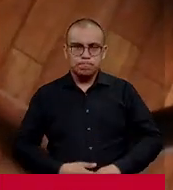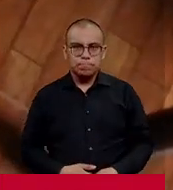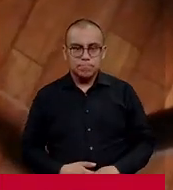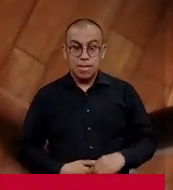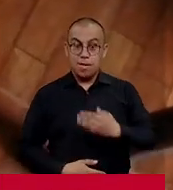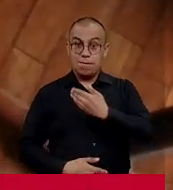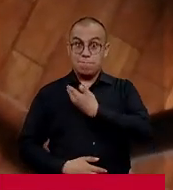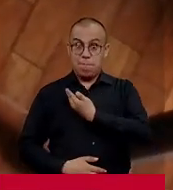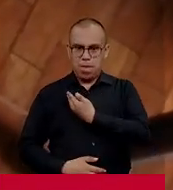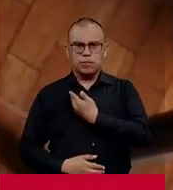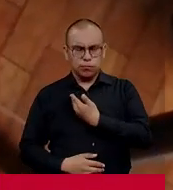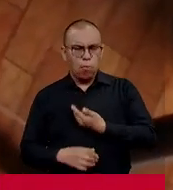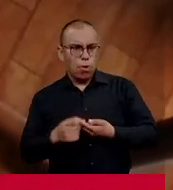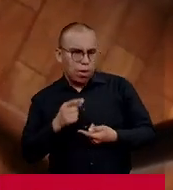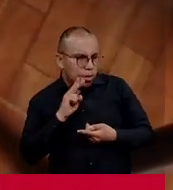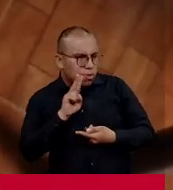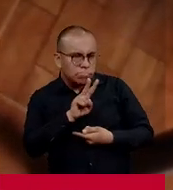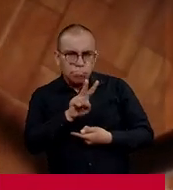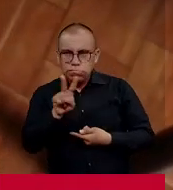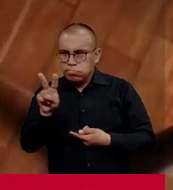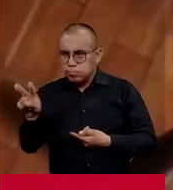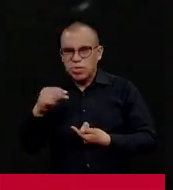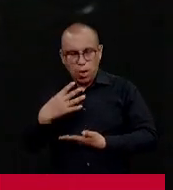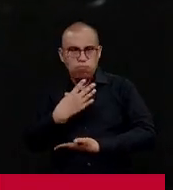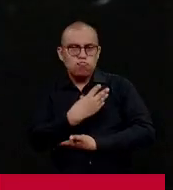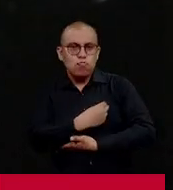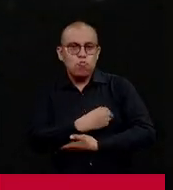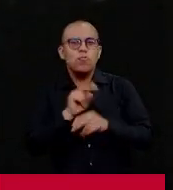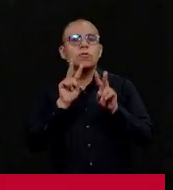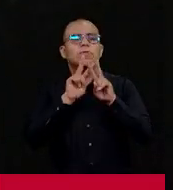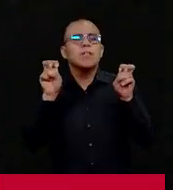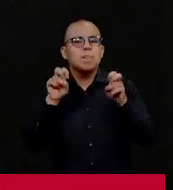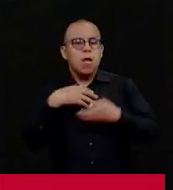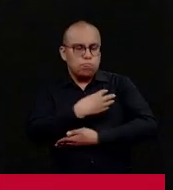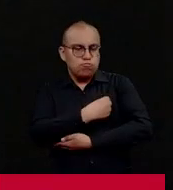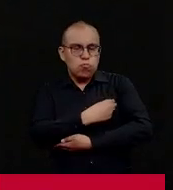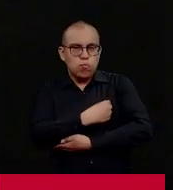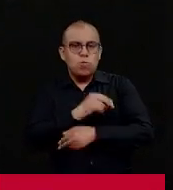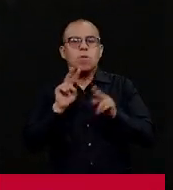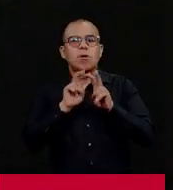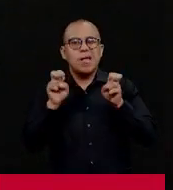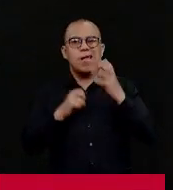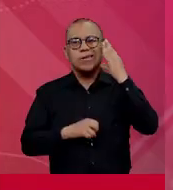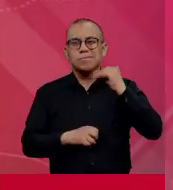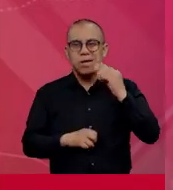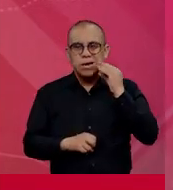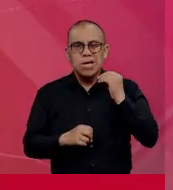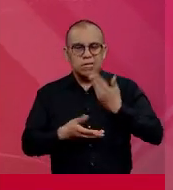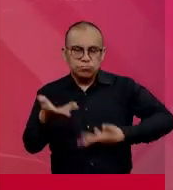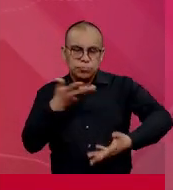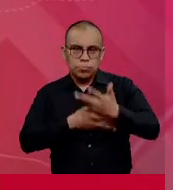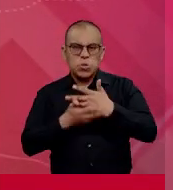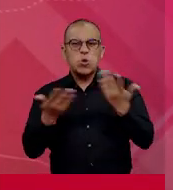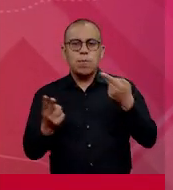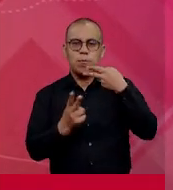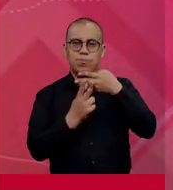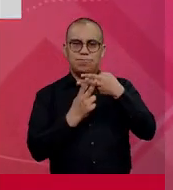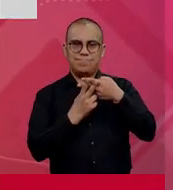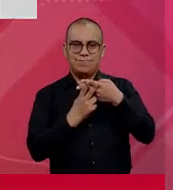Madres lactantes invitarán a otras mujeres a que se unan a esta iniciativa y compartan experiencias a través del